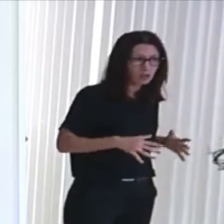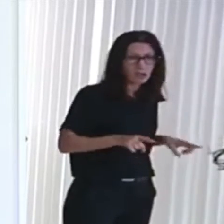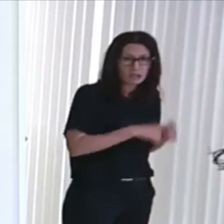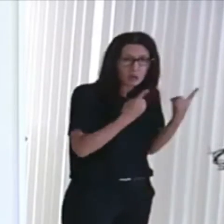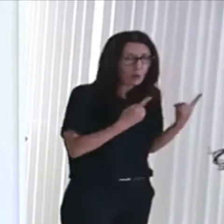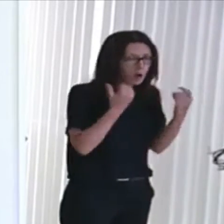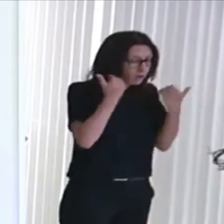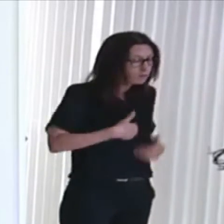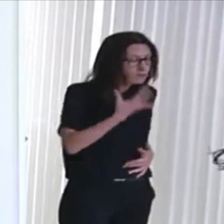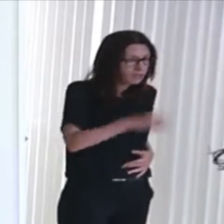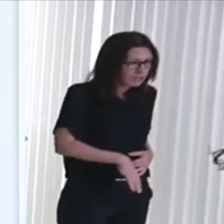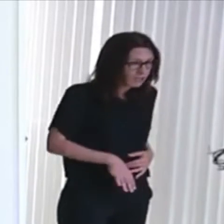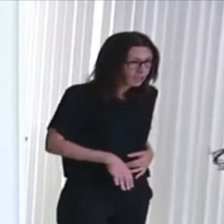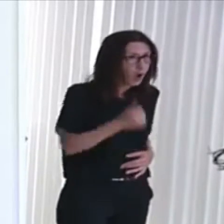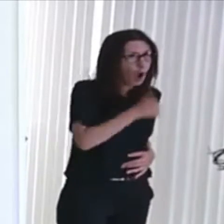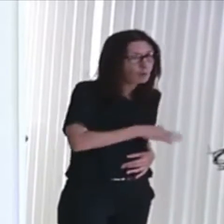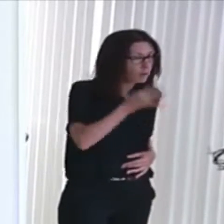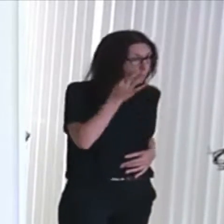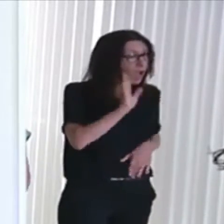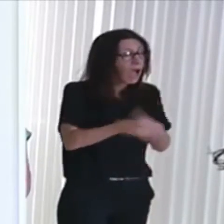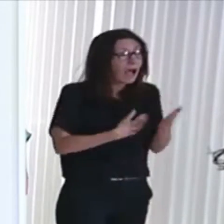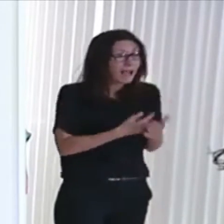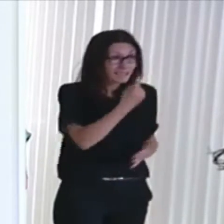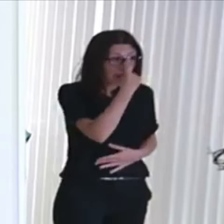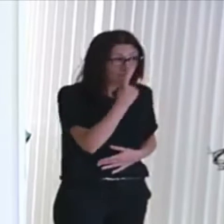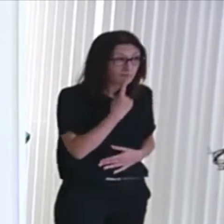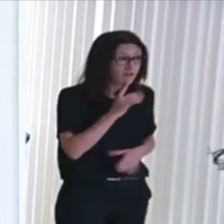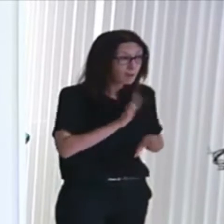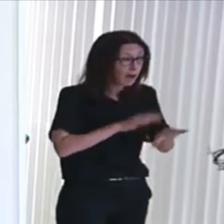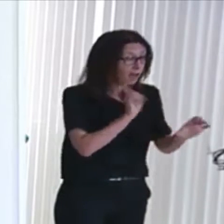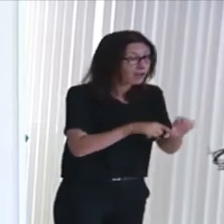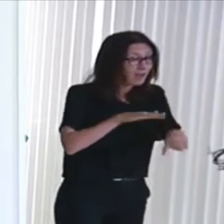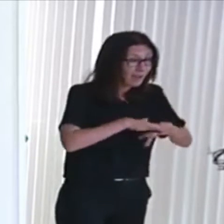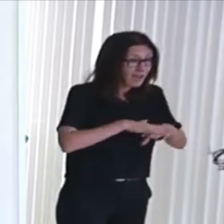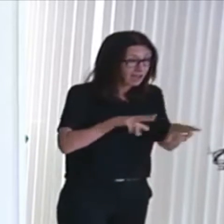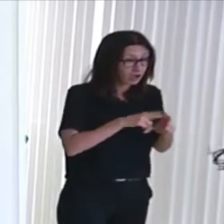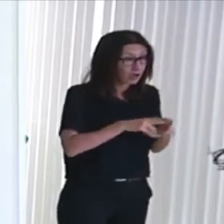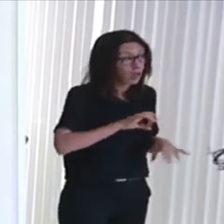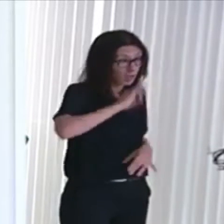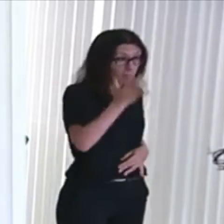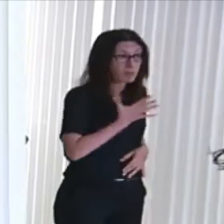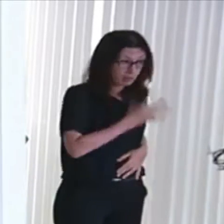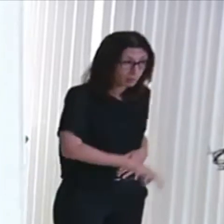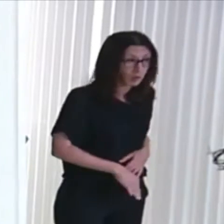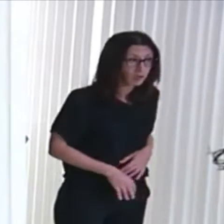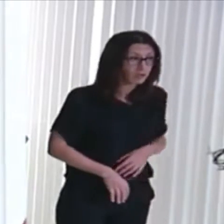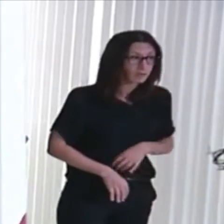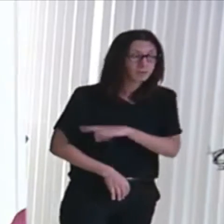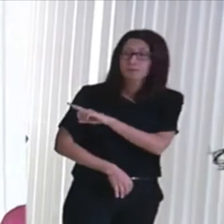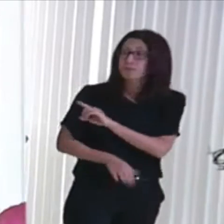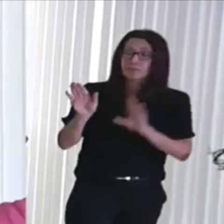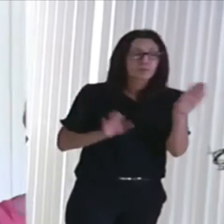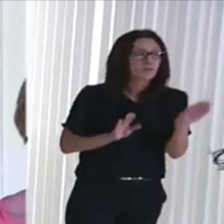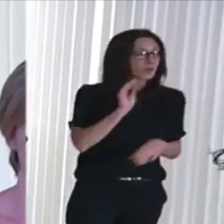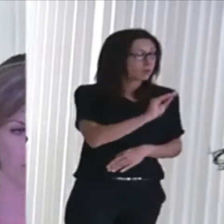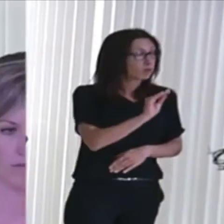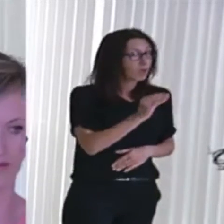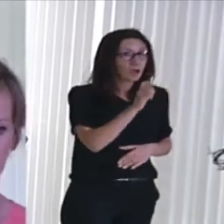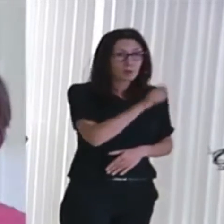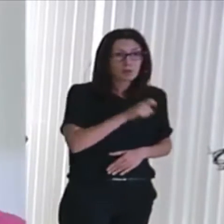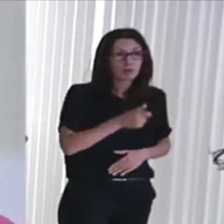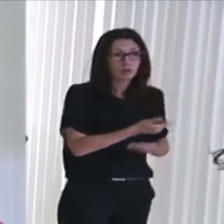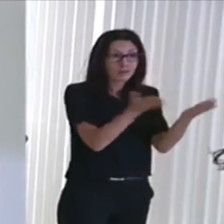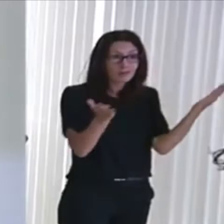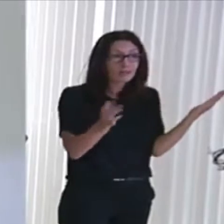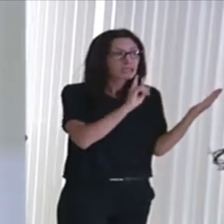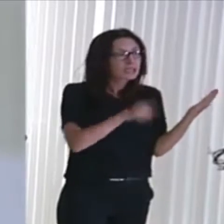cómo seas, e incluso te puedes inventar hasta el perfil. ¿Qué consejo le daríais a las mujeres que están aquí, los que nos están